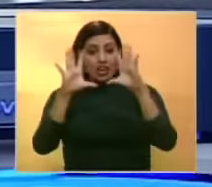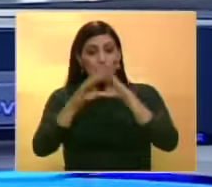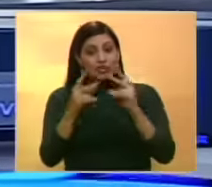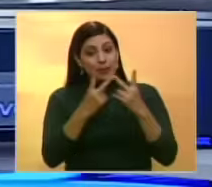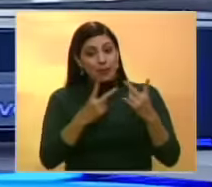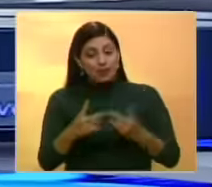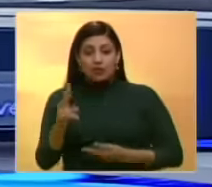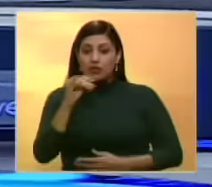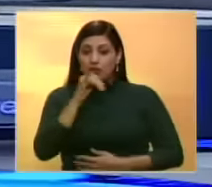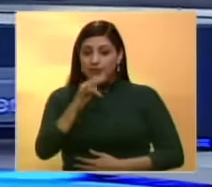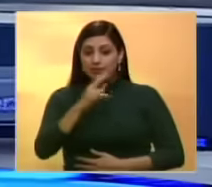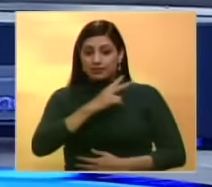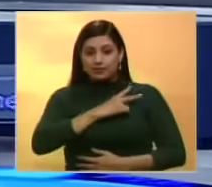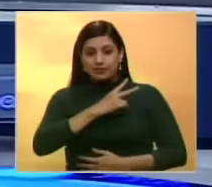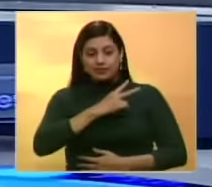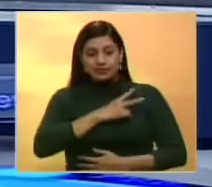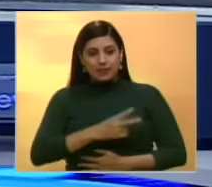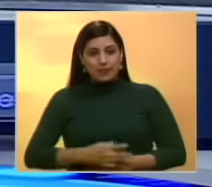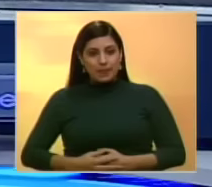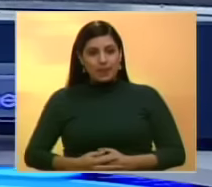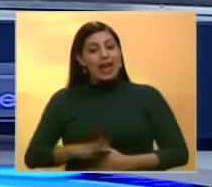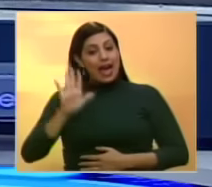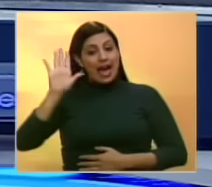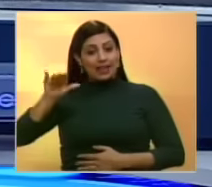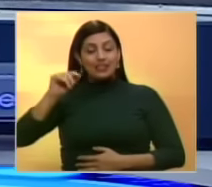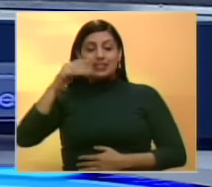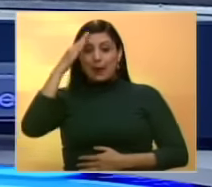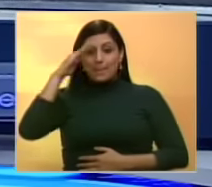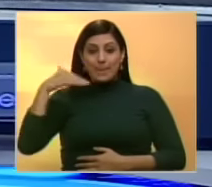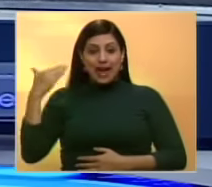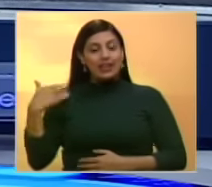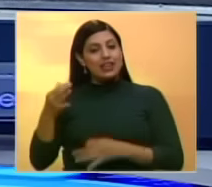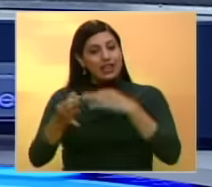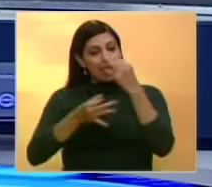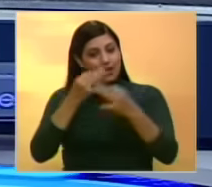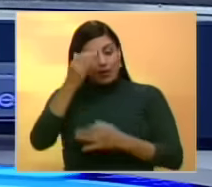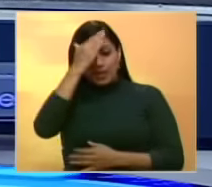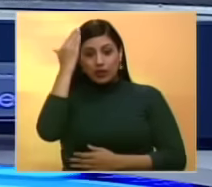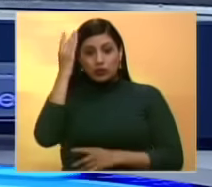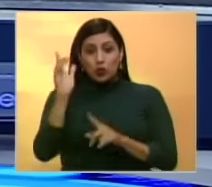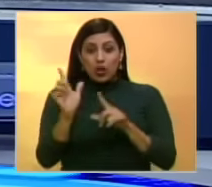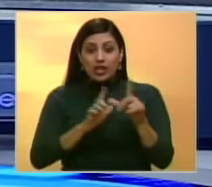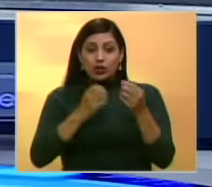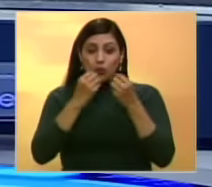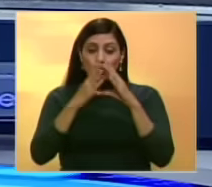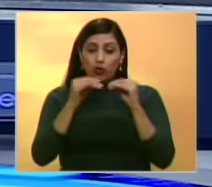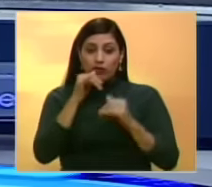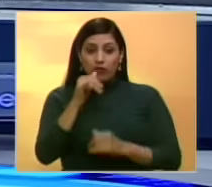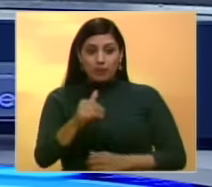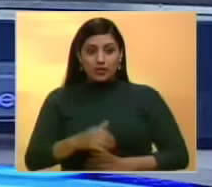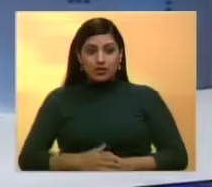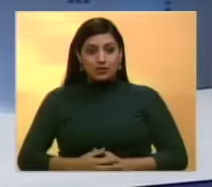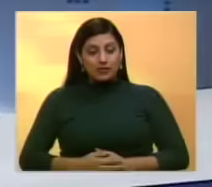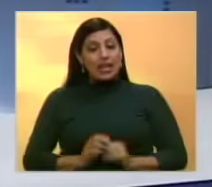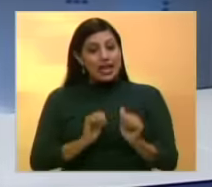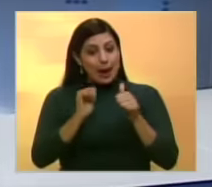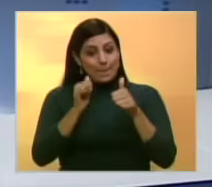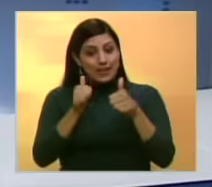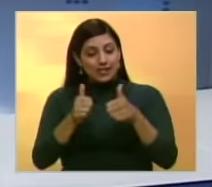a la emisión estelar de su noticiero benevision Así es Marí Puchi Jesús Marí estamos listos para traerles todas las informaciones y